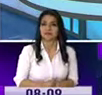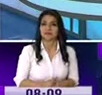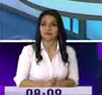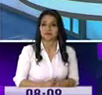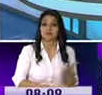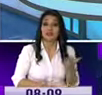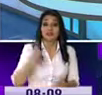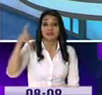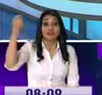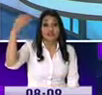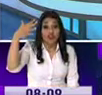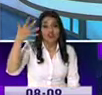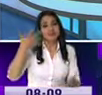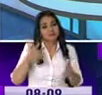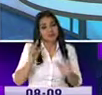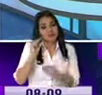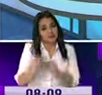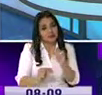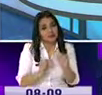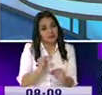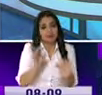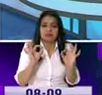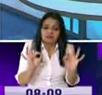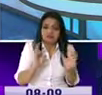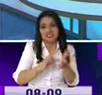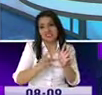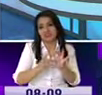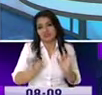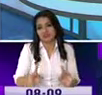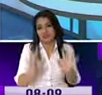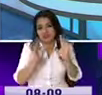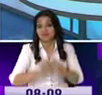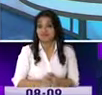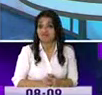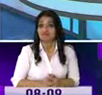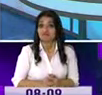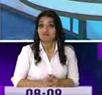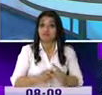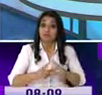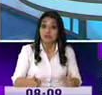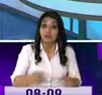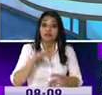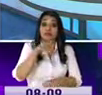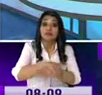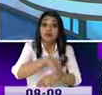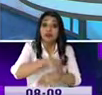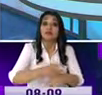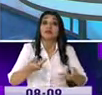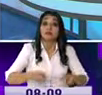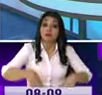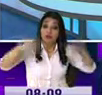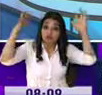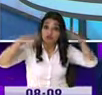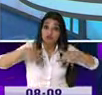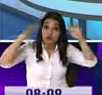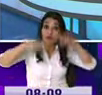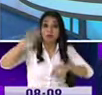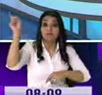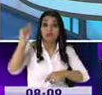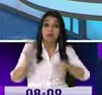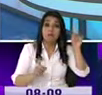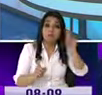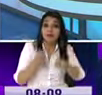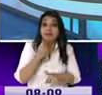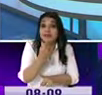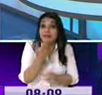sol ya nos está acompañando. Eso es un buen augurio. Buen augurio, pero también va a llover en horas de la tarde, tormenta eléctrica. Eso han dicho Alison